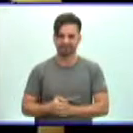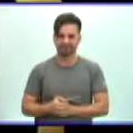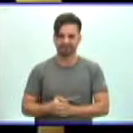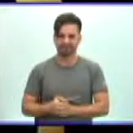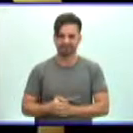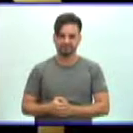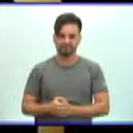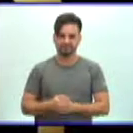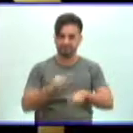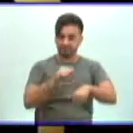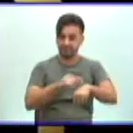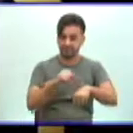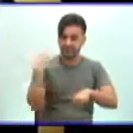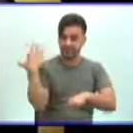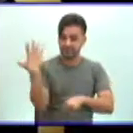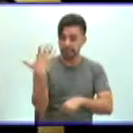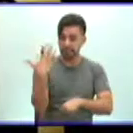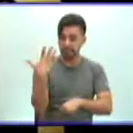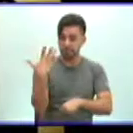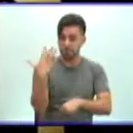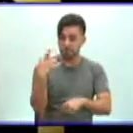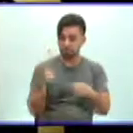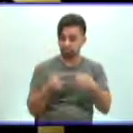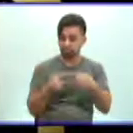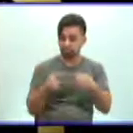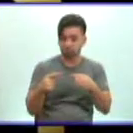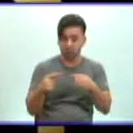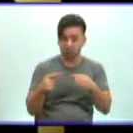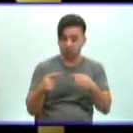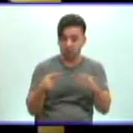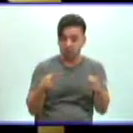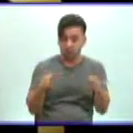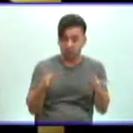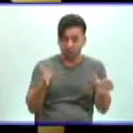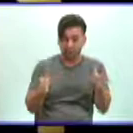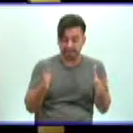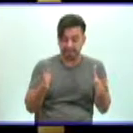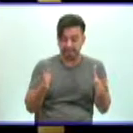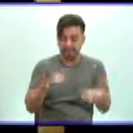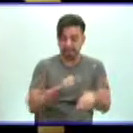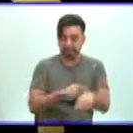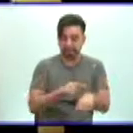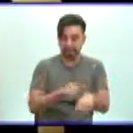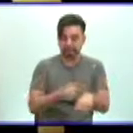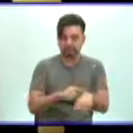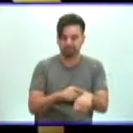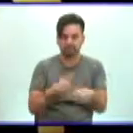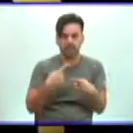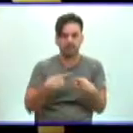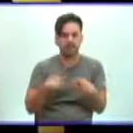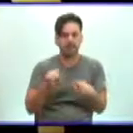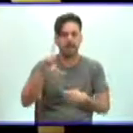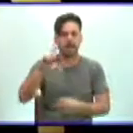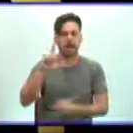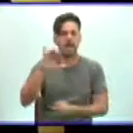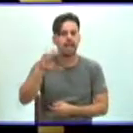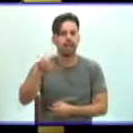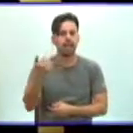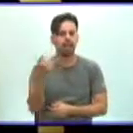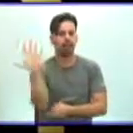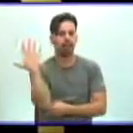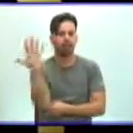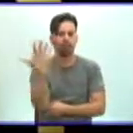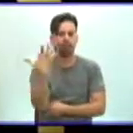estado del tiempo es un momento, un periodo corto de tiempo, y el clima es el promedio de esas variables meteorológicas en